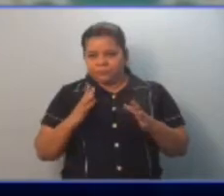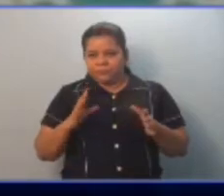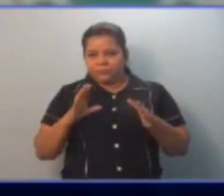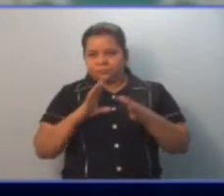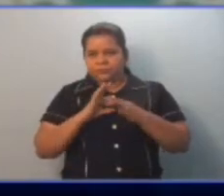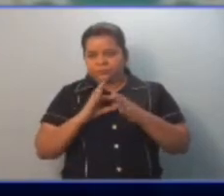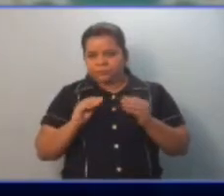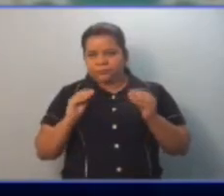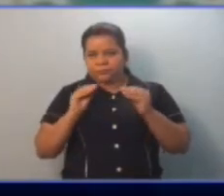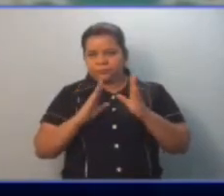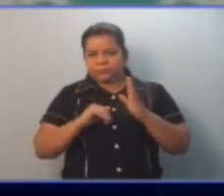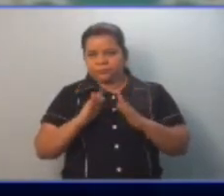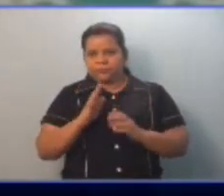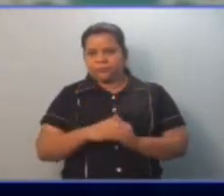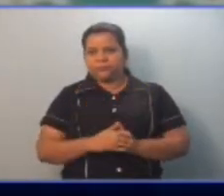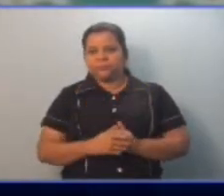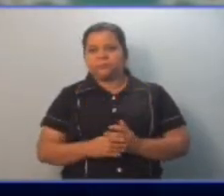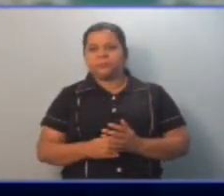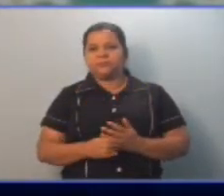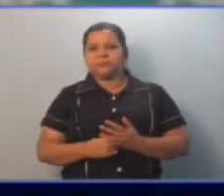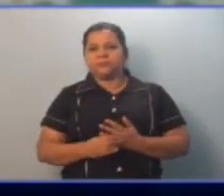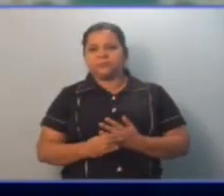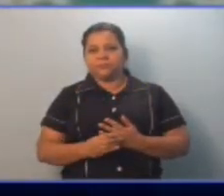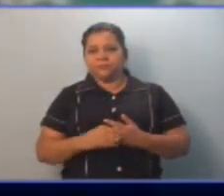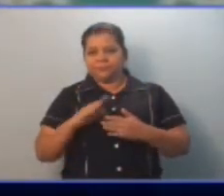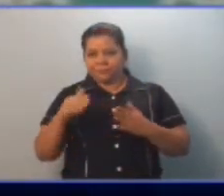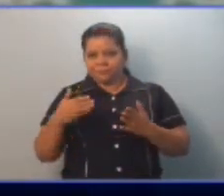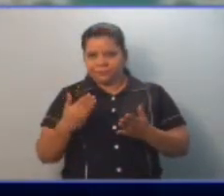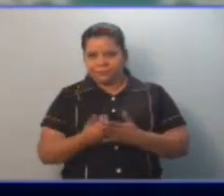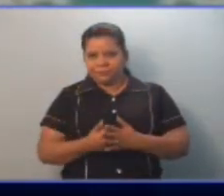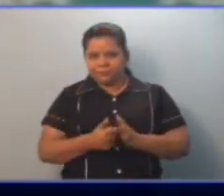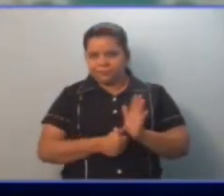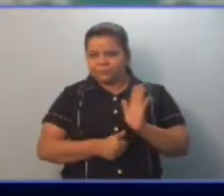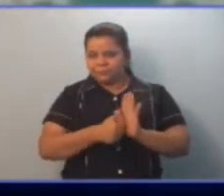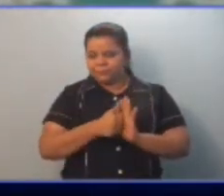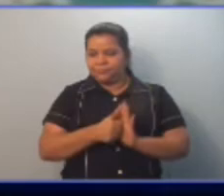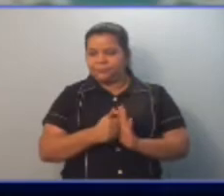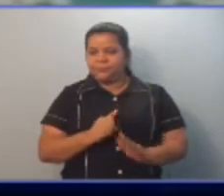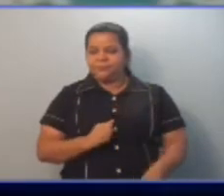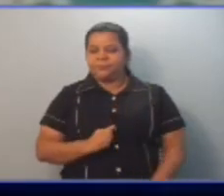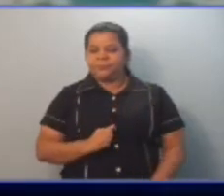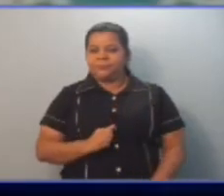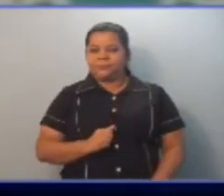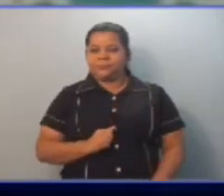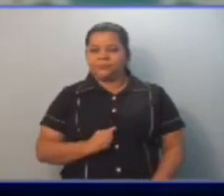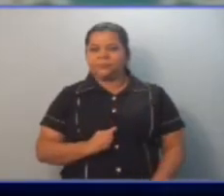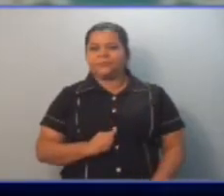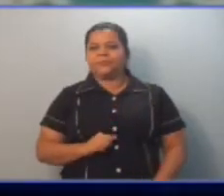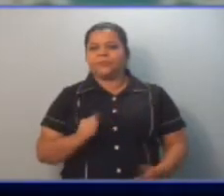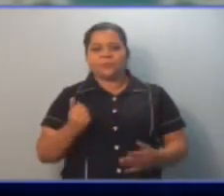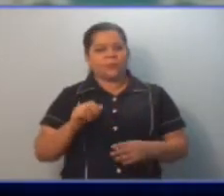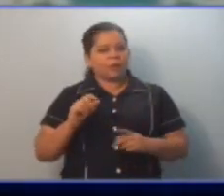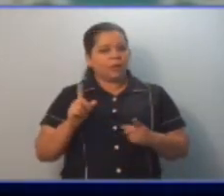hacer que las consecuencias de esta permanencia en el tiempo, de esa vulneración, sea